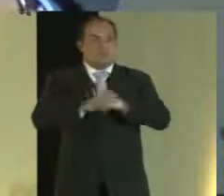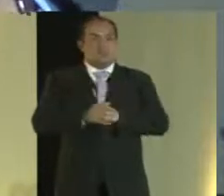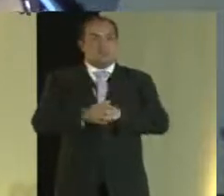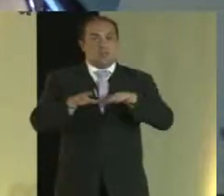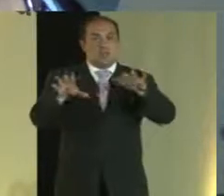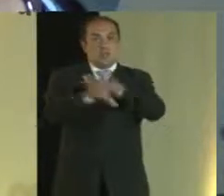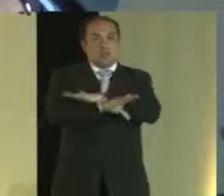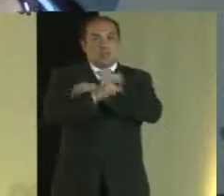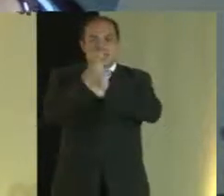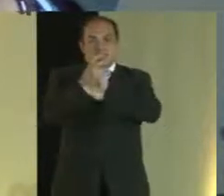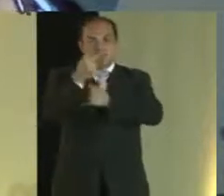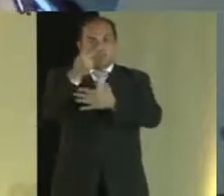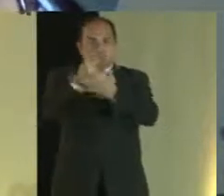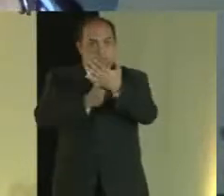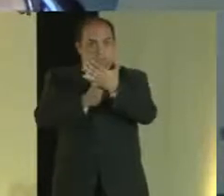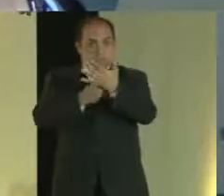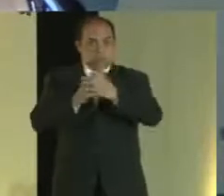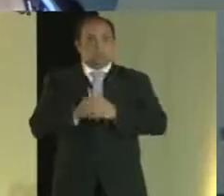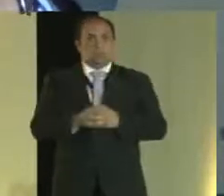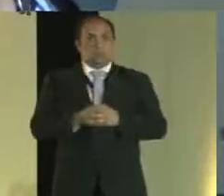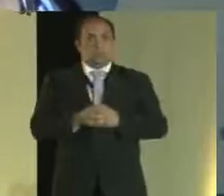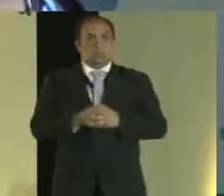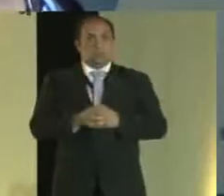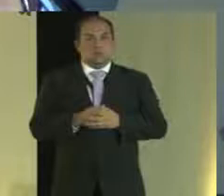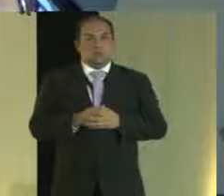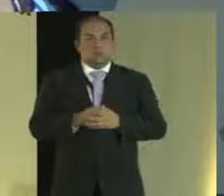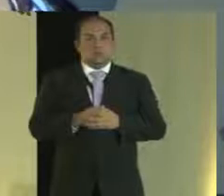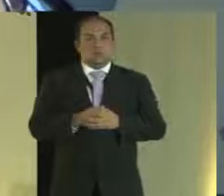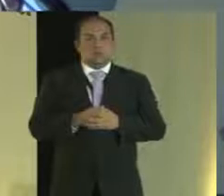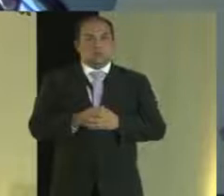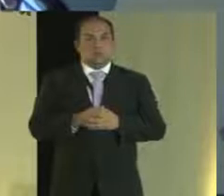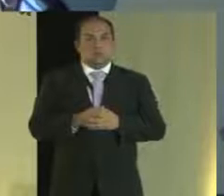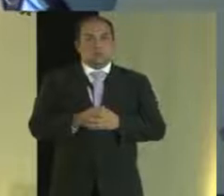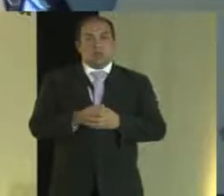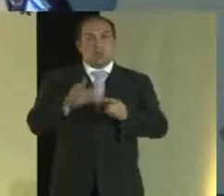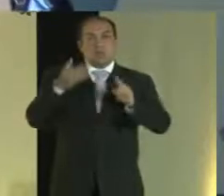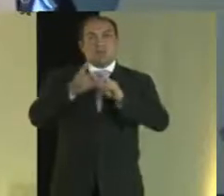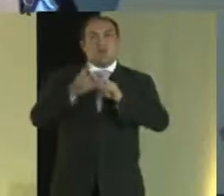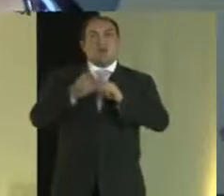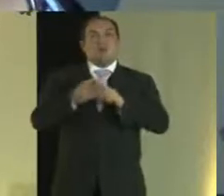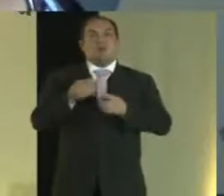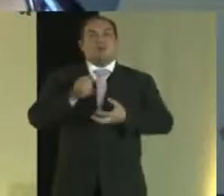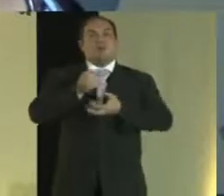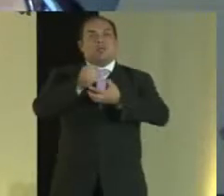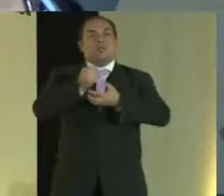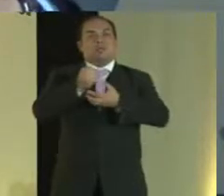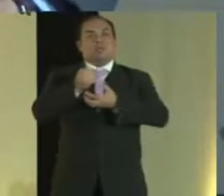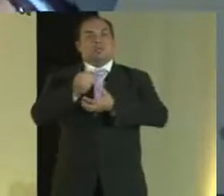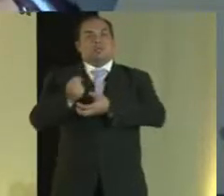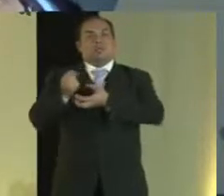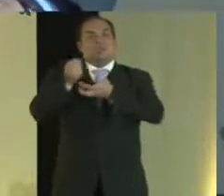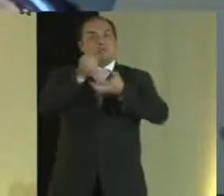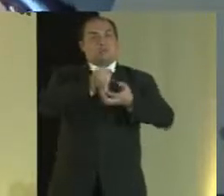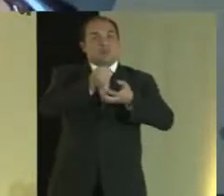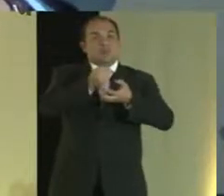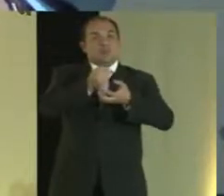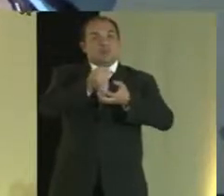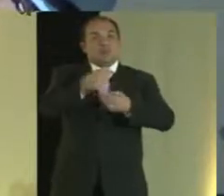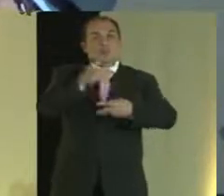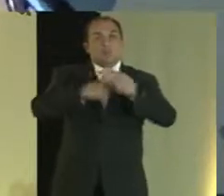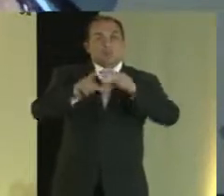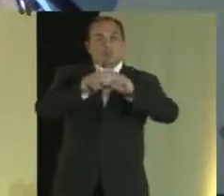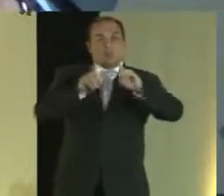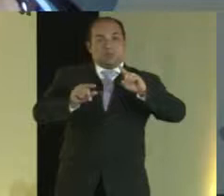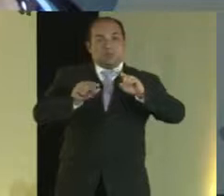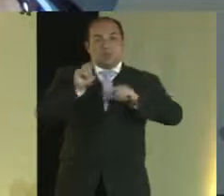Cambiar este modelo para que la inversión extranjera acuda a nuestro país, no tanto